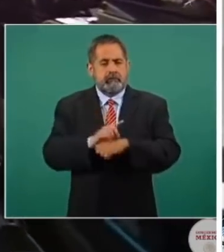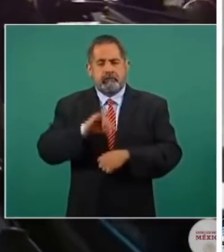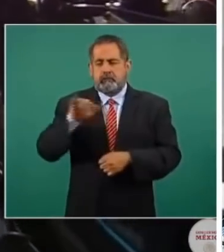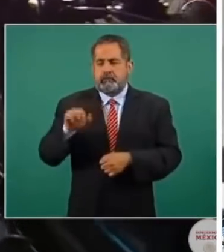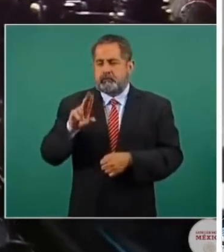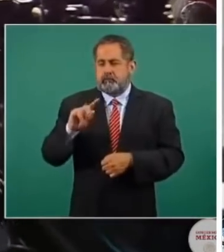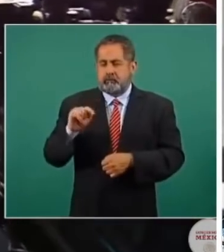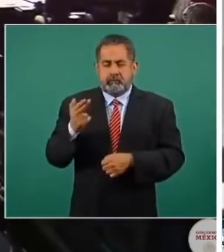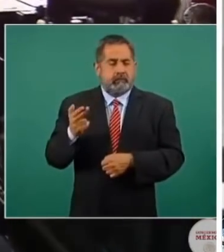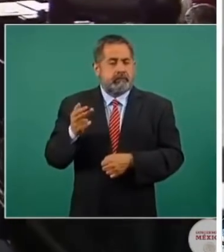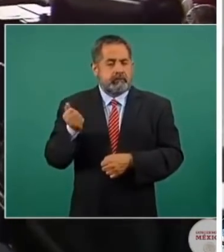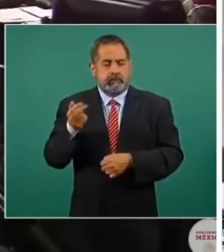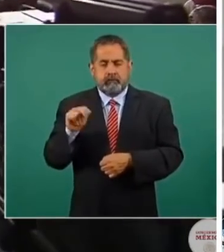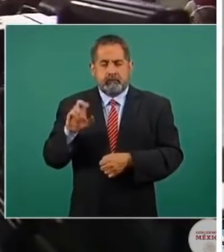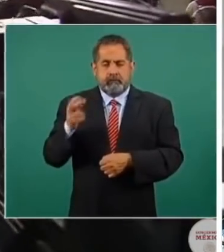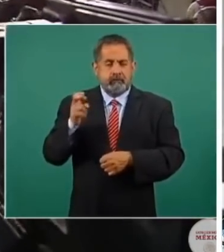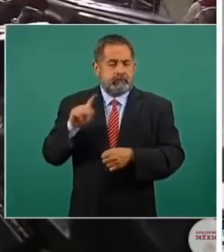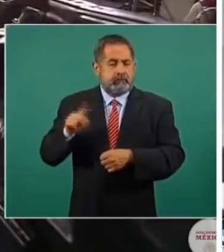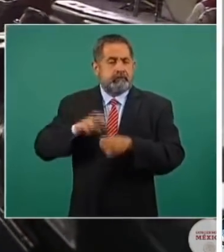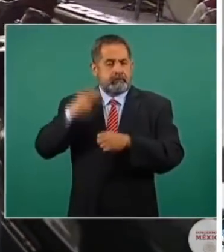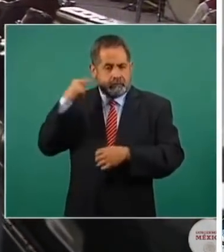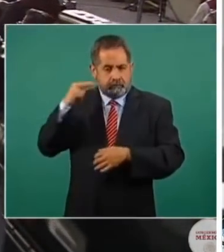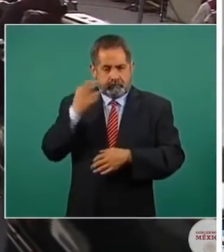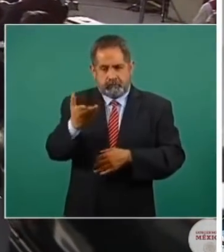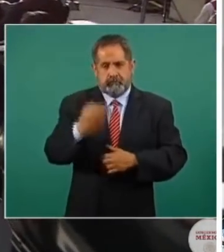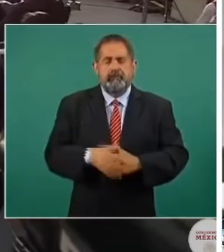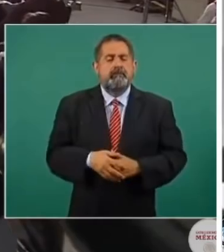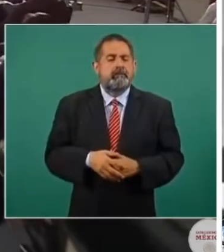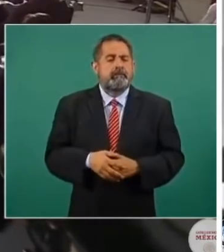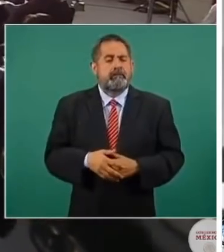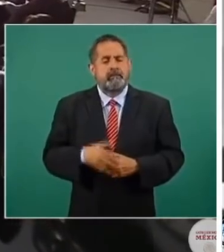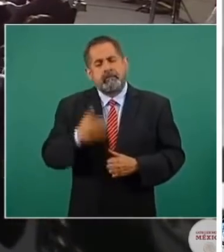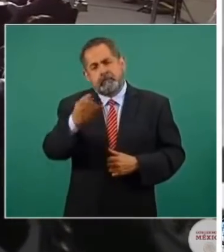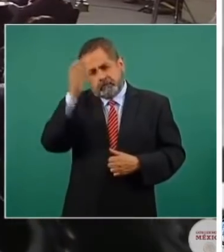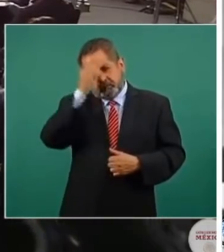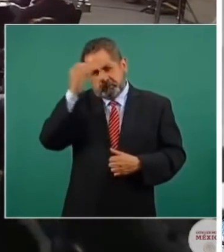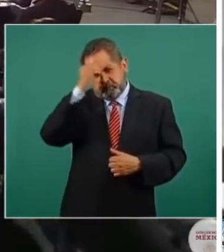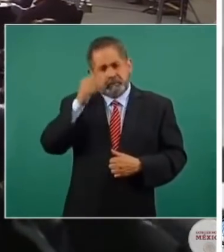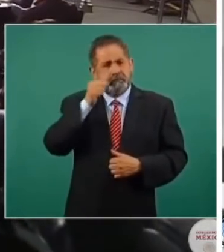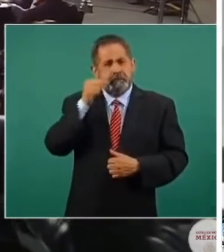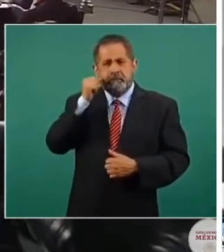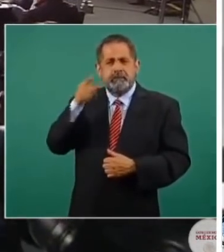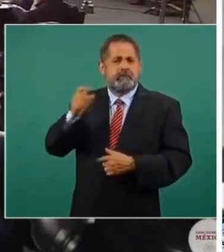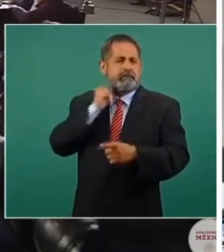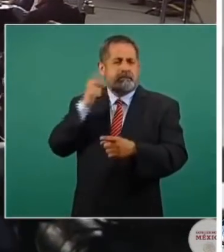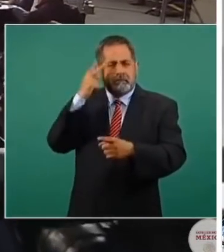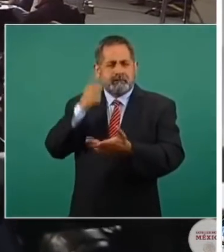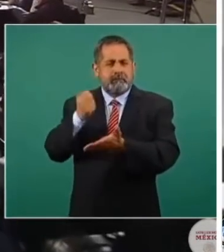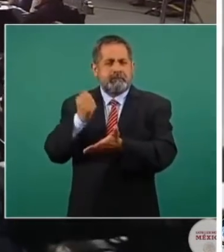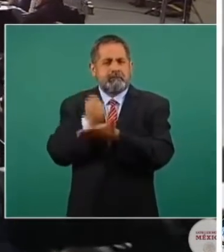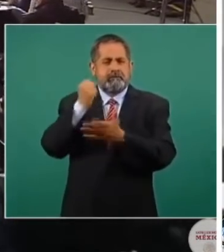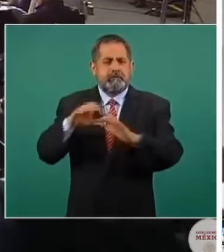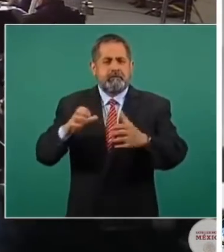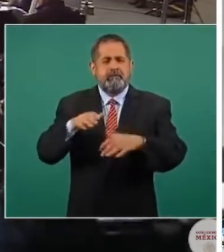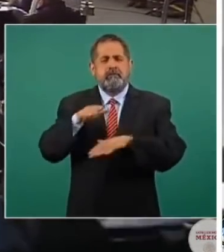Sánchez Reyes, de Imagen del Golfo de Veracruz. Presidente, conocer su opinión sobre lo ayer aprobado en el Senado de la República